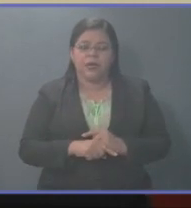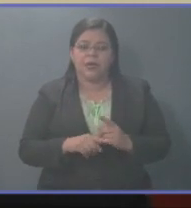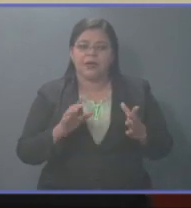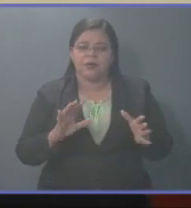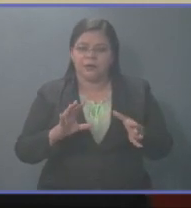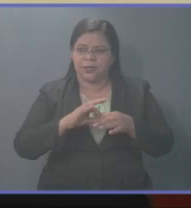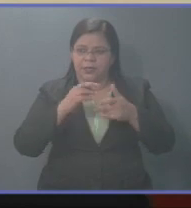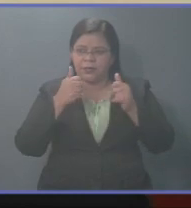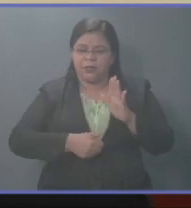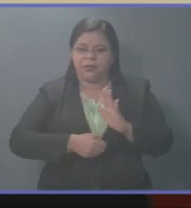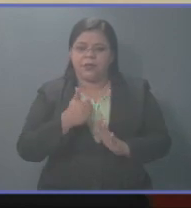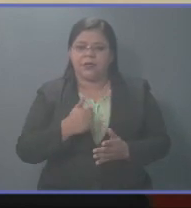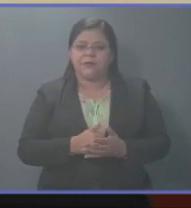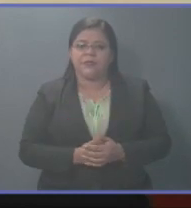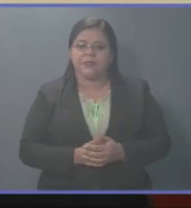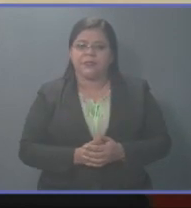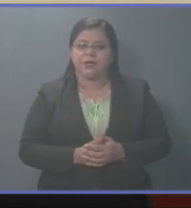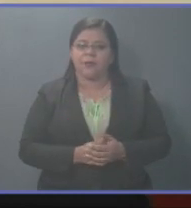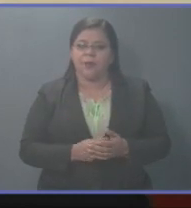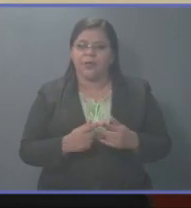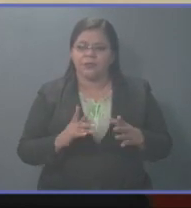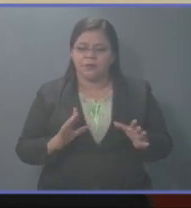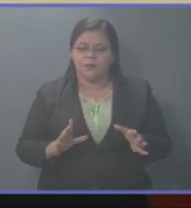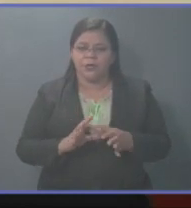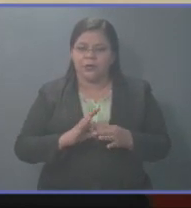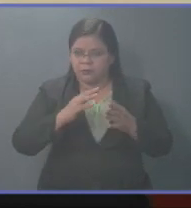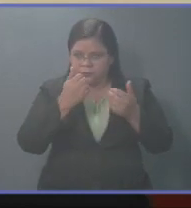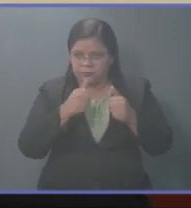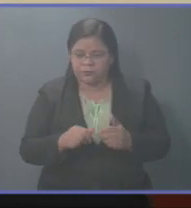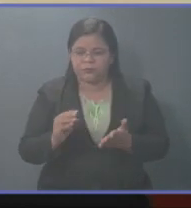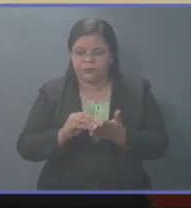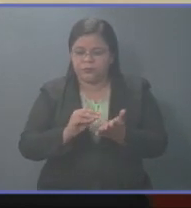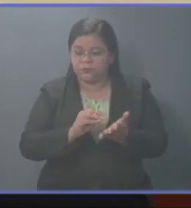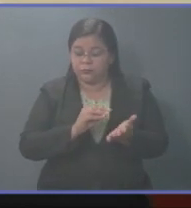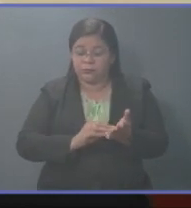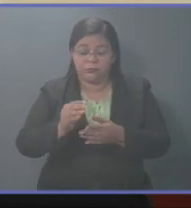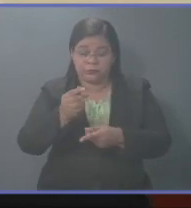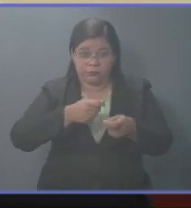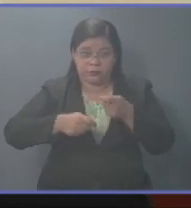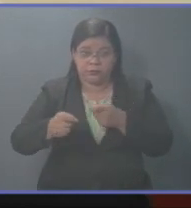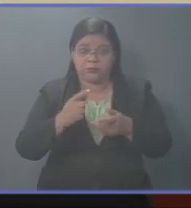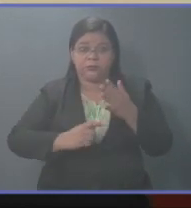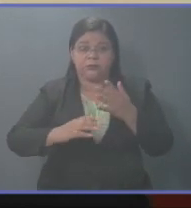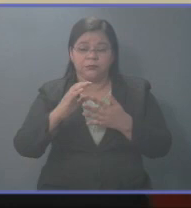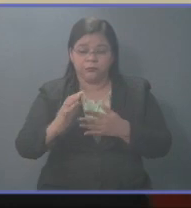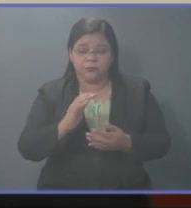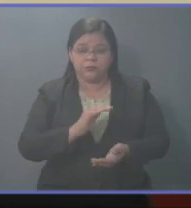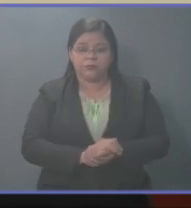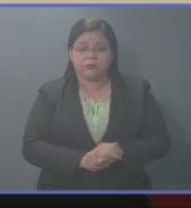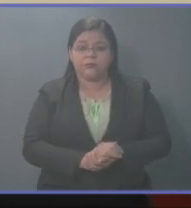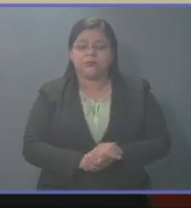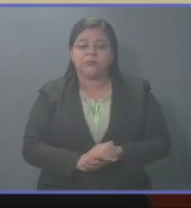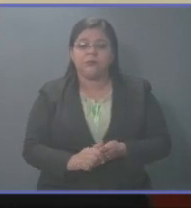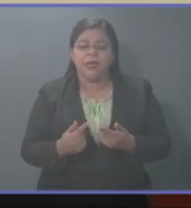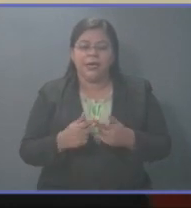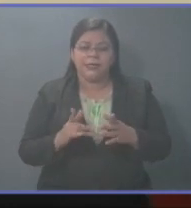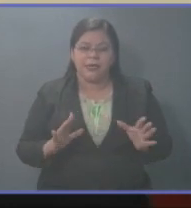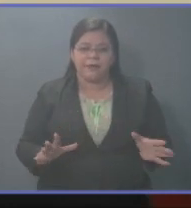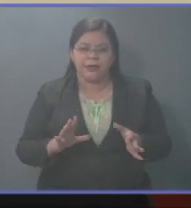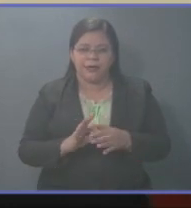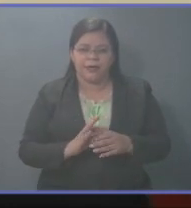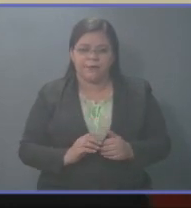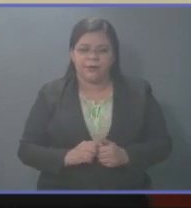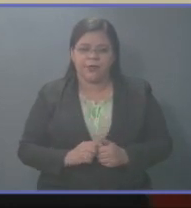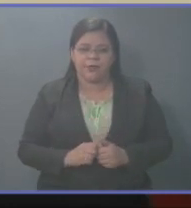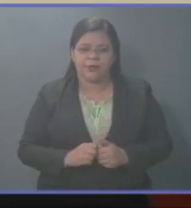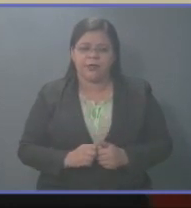Legislativa respecto a un tema de trascendencia constitucional como lo es la seguridad de los derechos